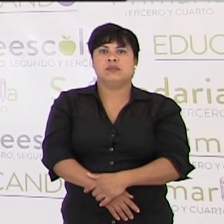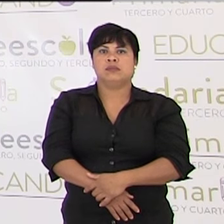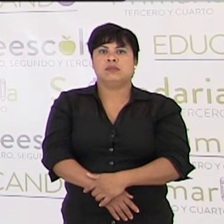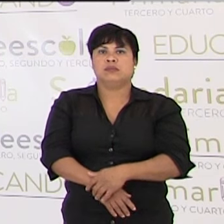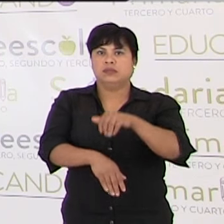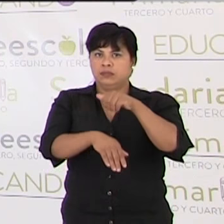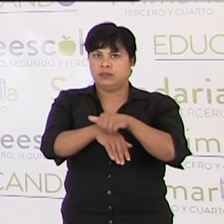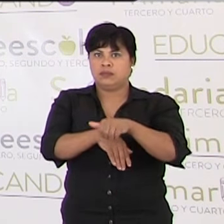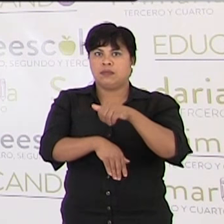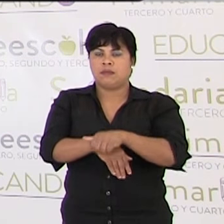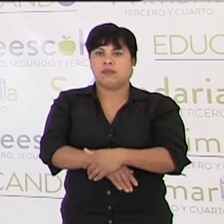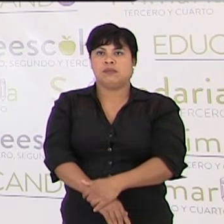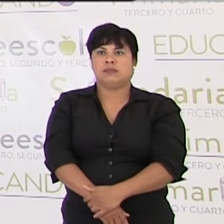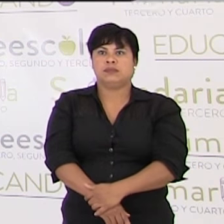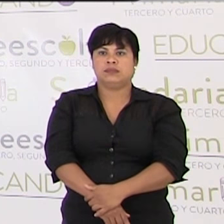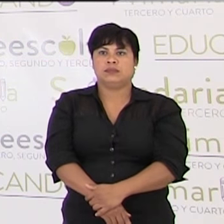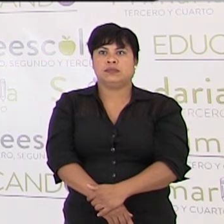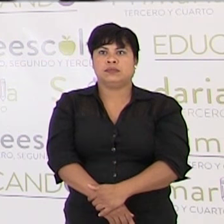número.